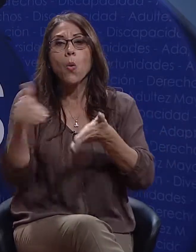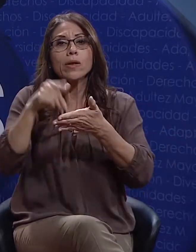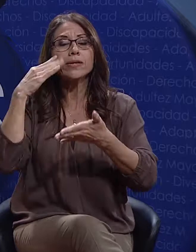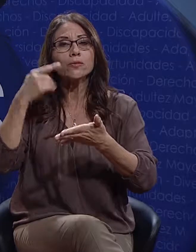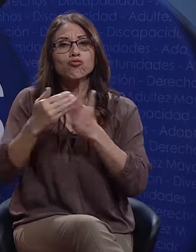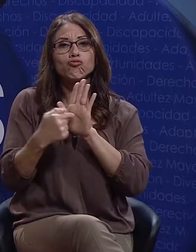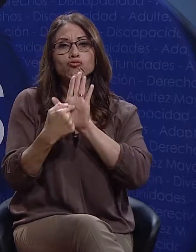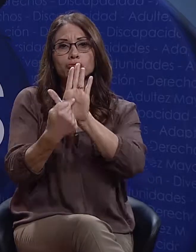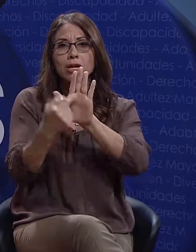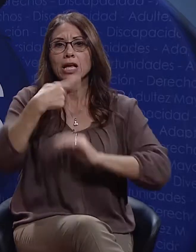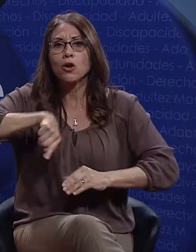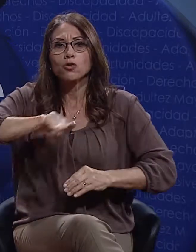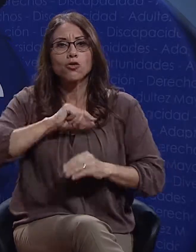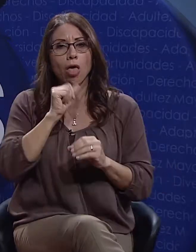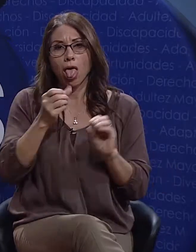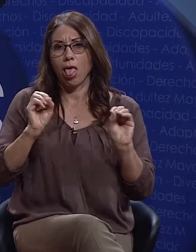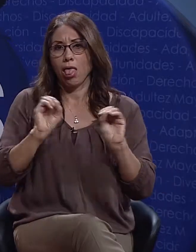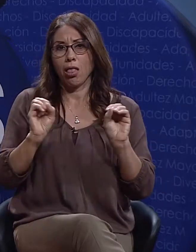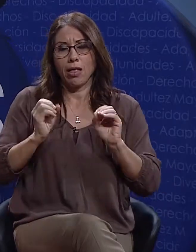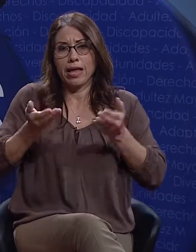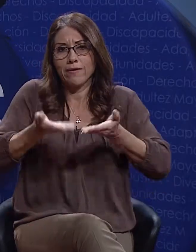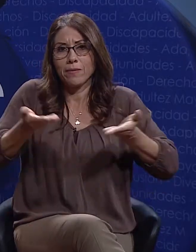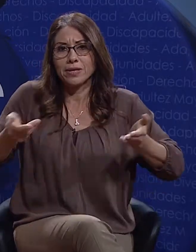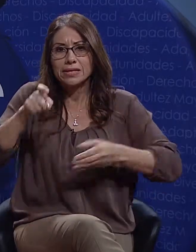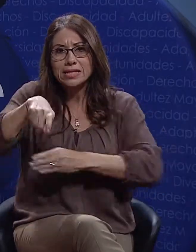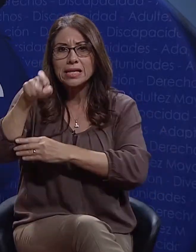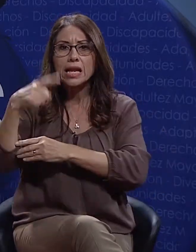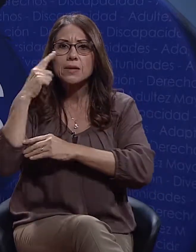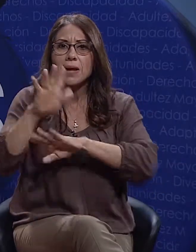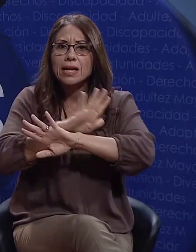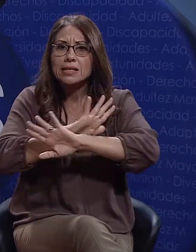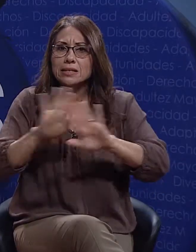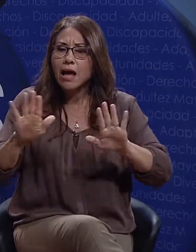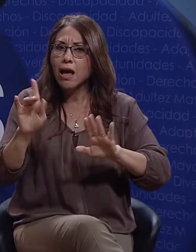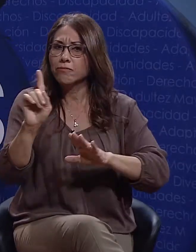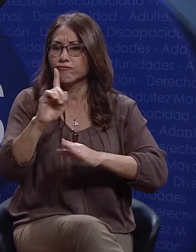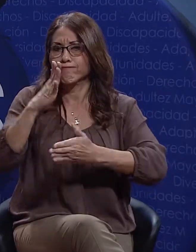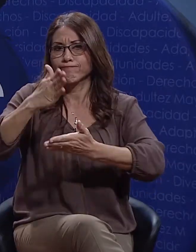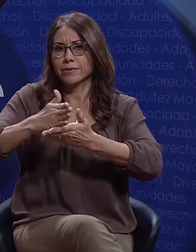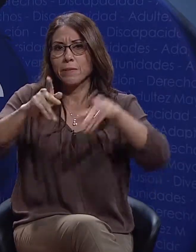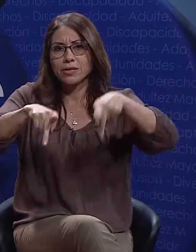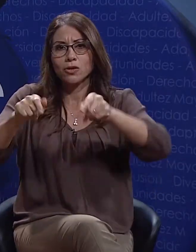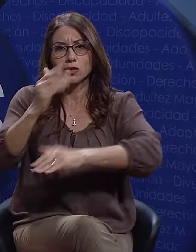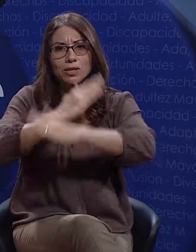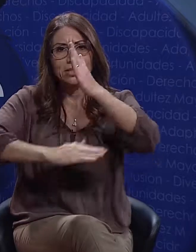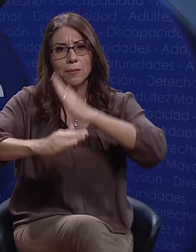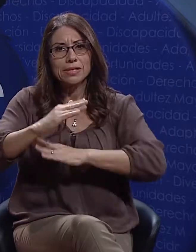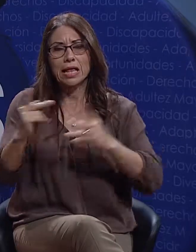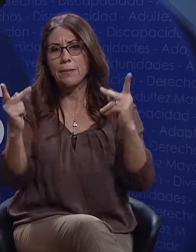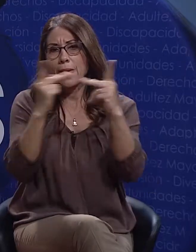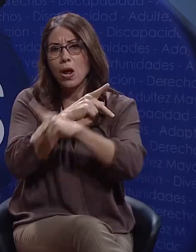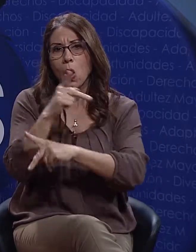evidencia que carecemos de las herramientas necesarias para que dejen de ser las personas con discapacidad las que